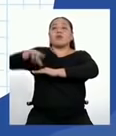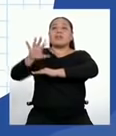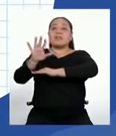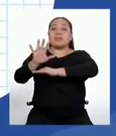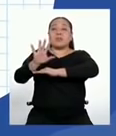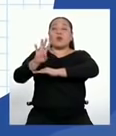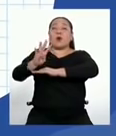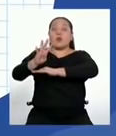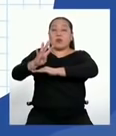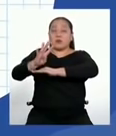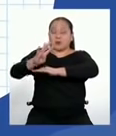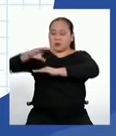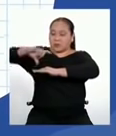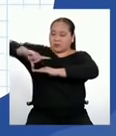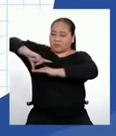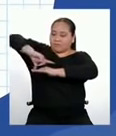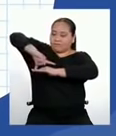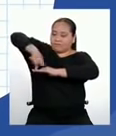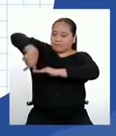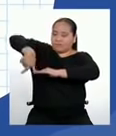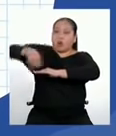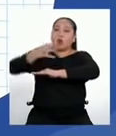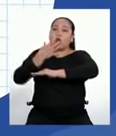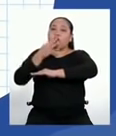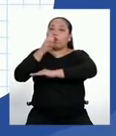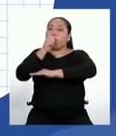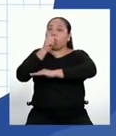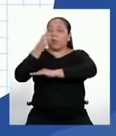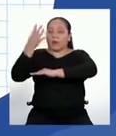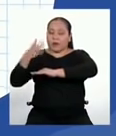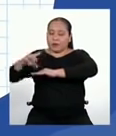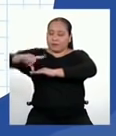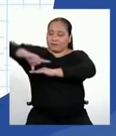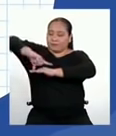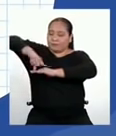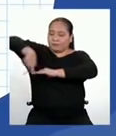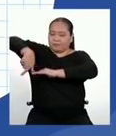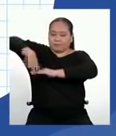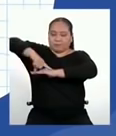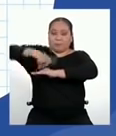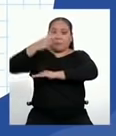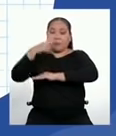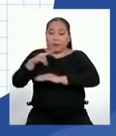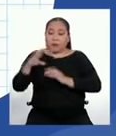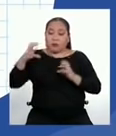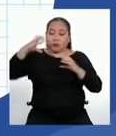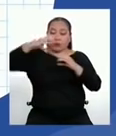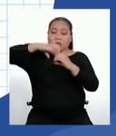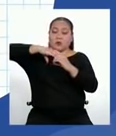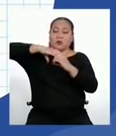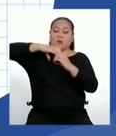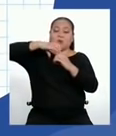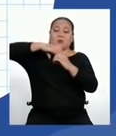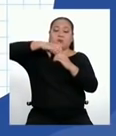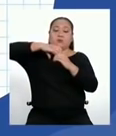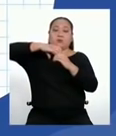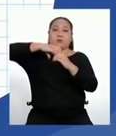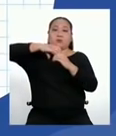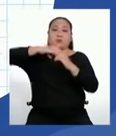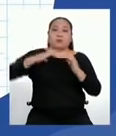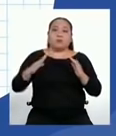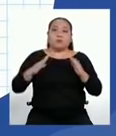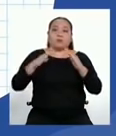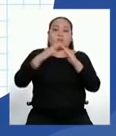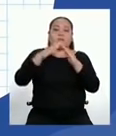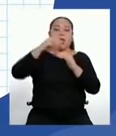longitud 4 centímetros, graficada de color anaranjado. Observamos que las dos circunferencias se intersectan en los